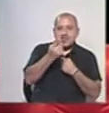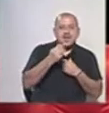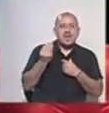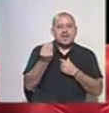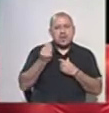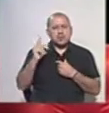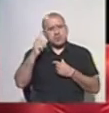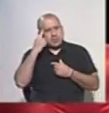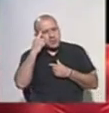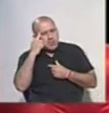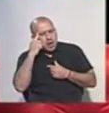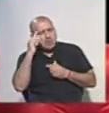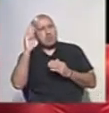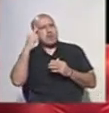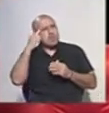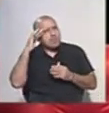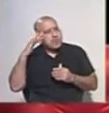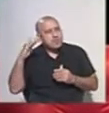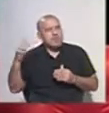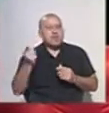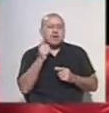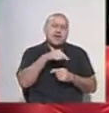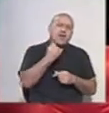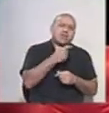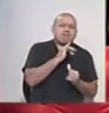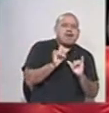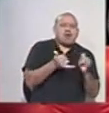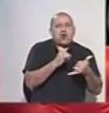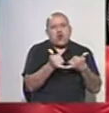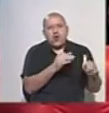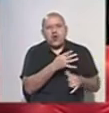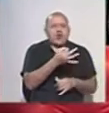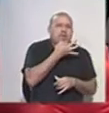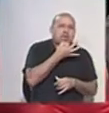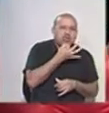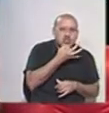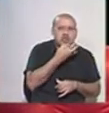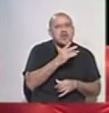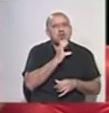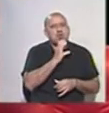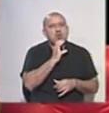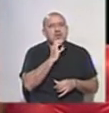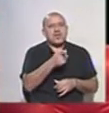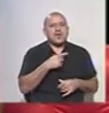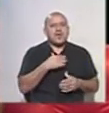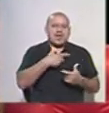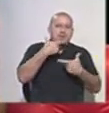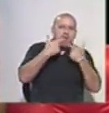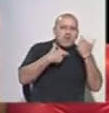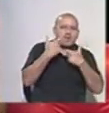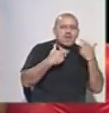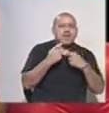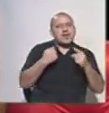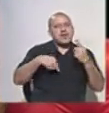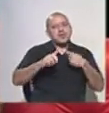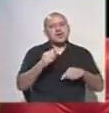más lírico como es. Y Sancho bueno, era el más juguetón y el que hacía la parte humorística y no sé qué. Entonces,